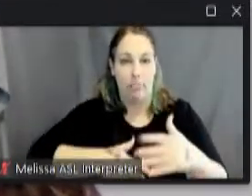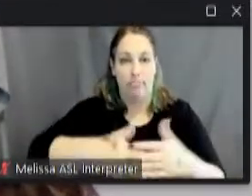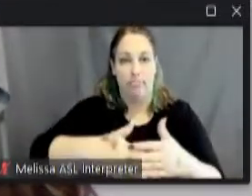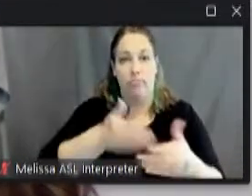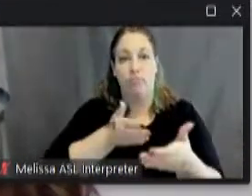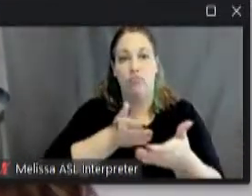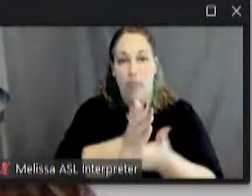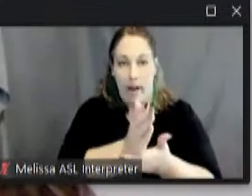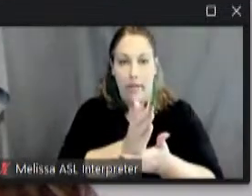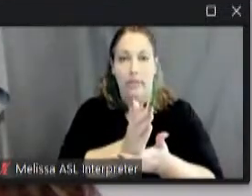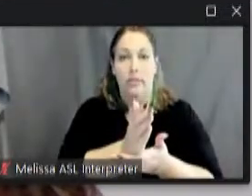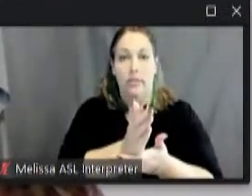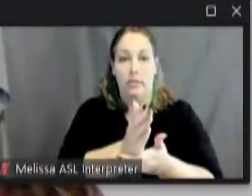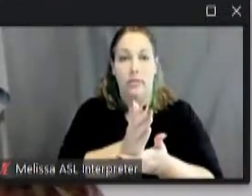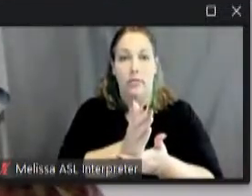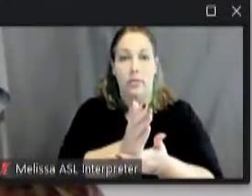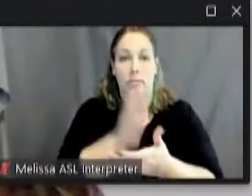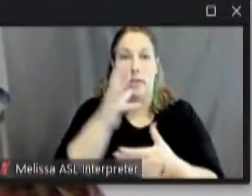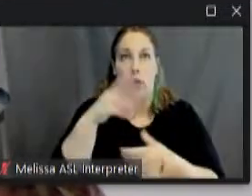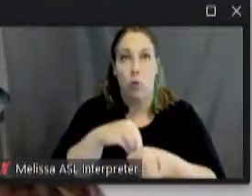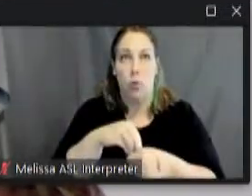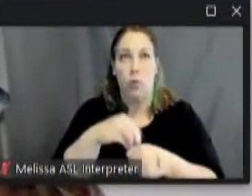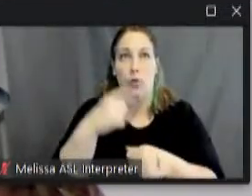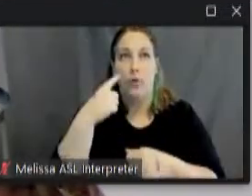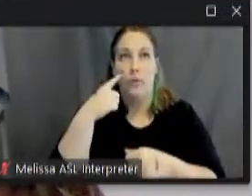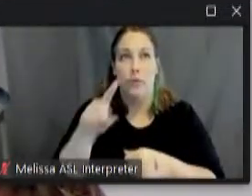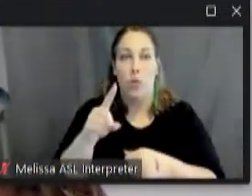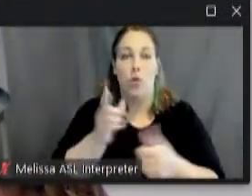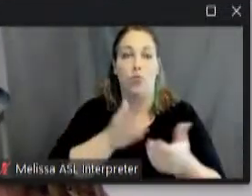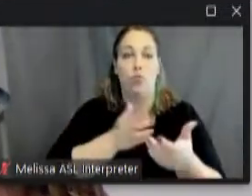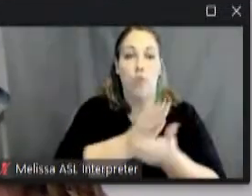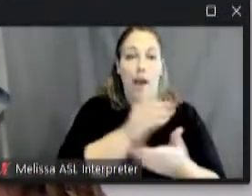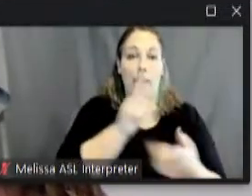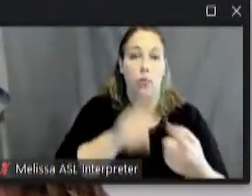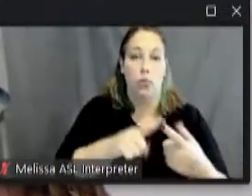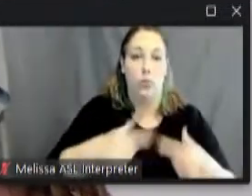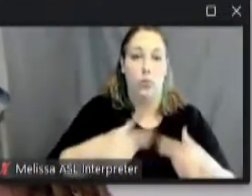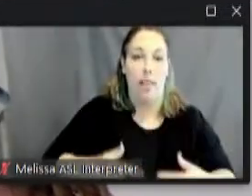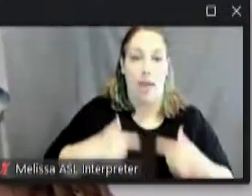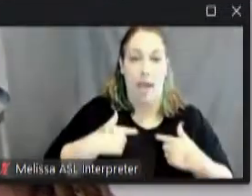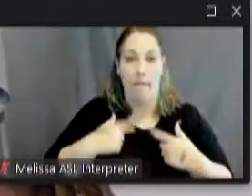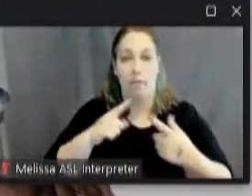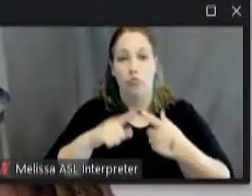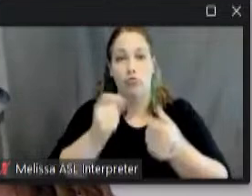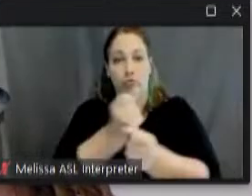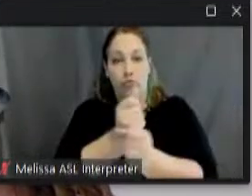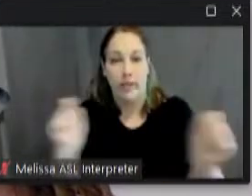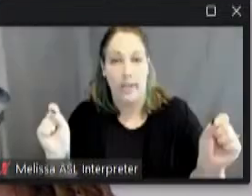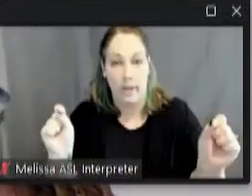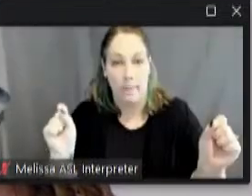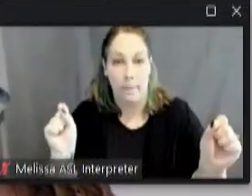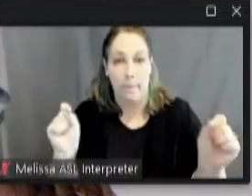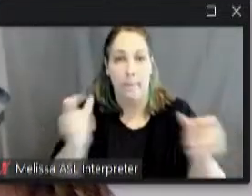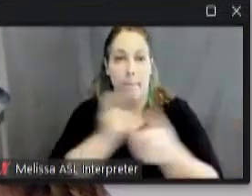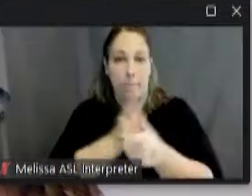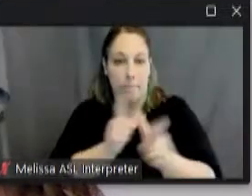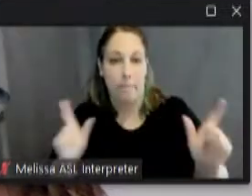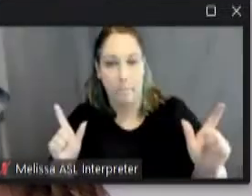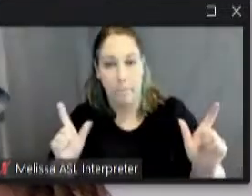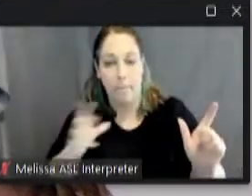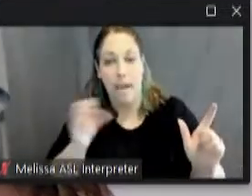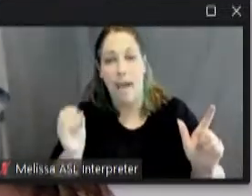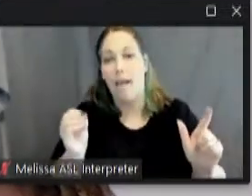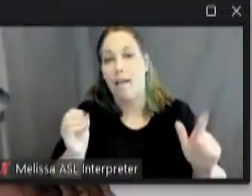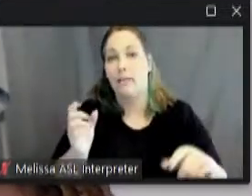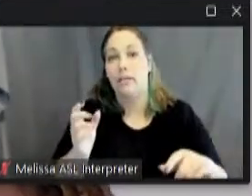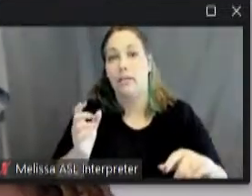la salud, a la información, a la igualdad, a la educación y una vida libre de discriminación y de violencia, entre otros.